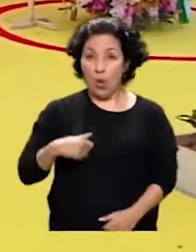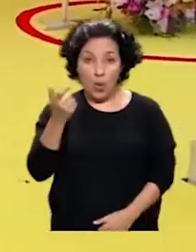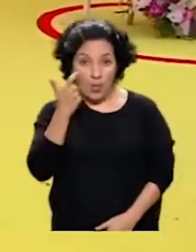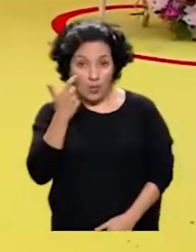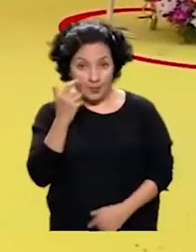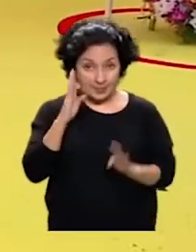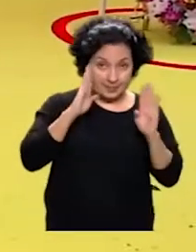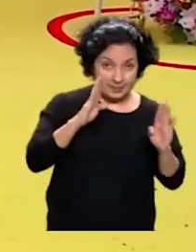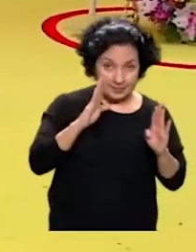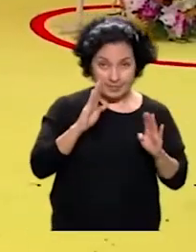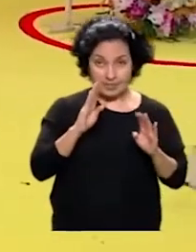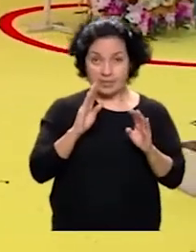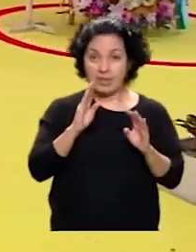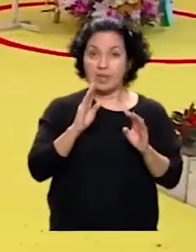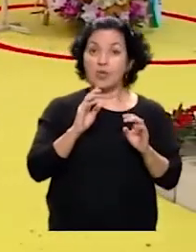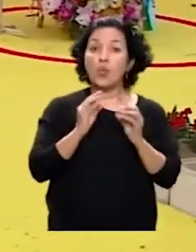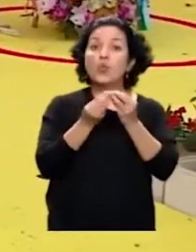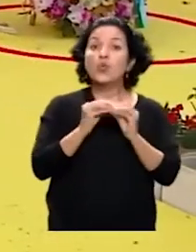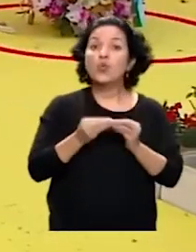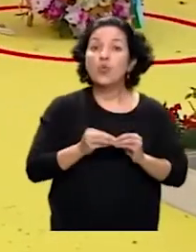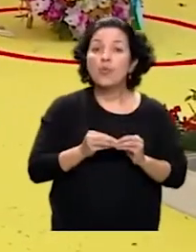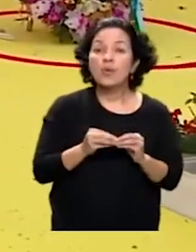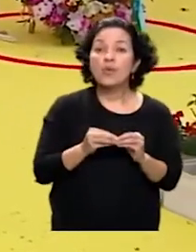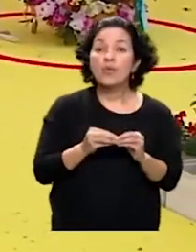pendientes con el número de contrato